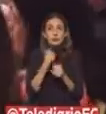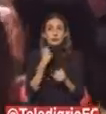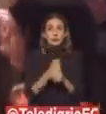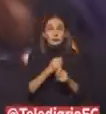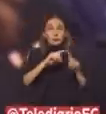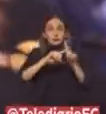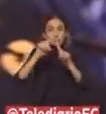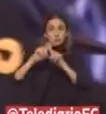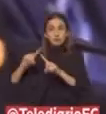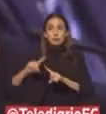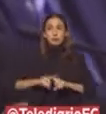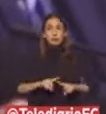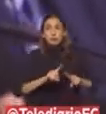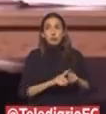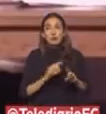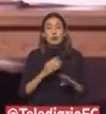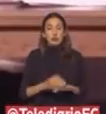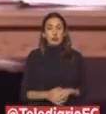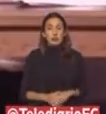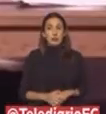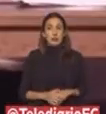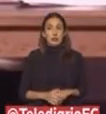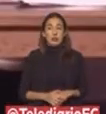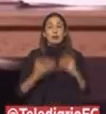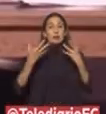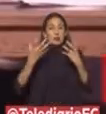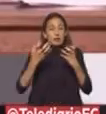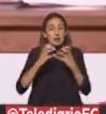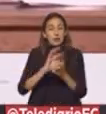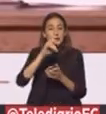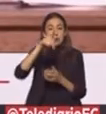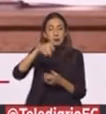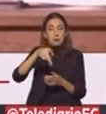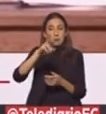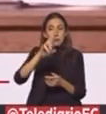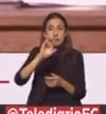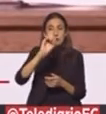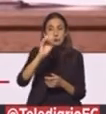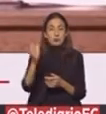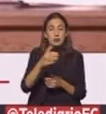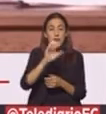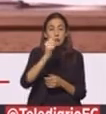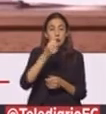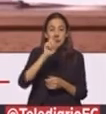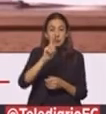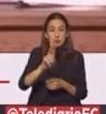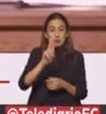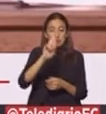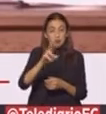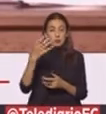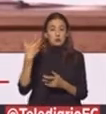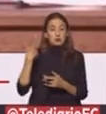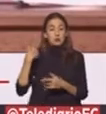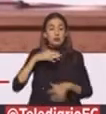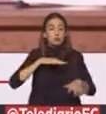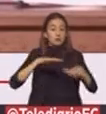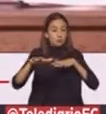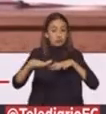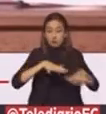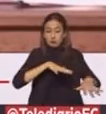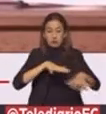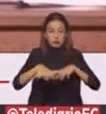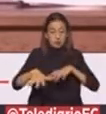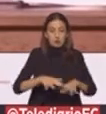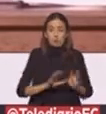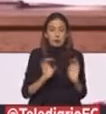diferenciándose de lo que fué unasur 'queremos que produce a un organismo dinámico flexible eficaz y que no se